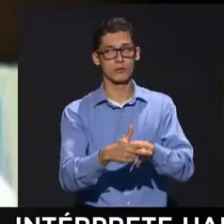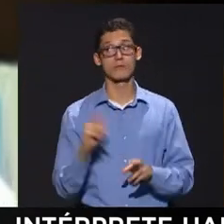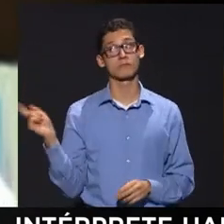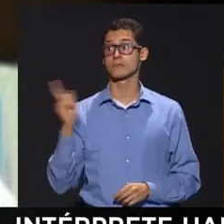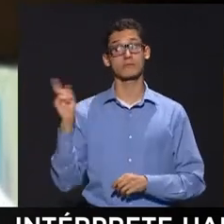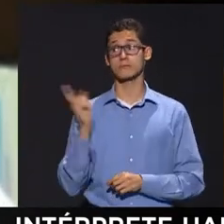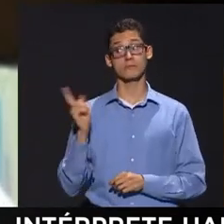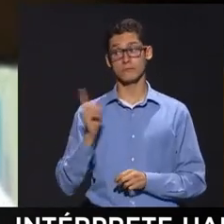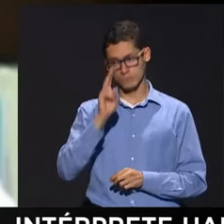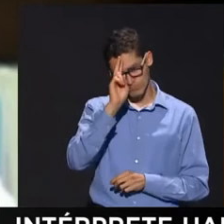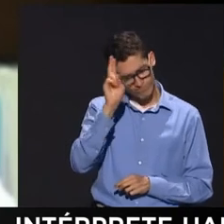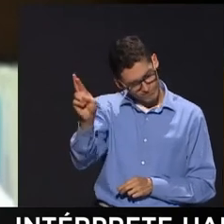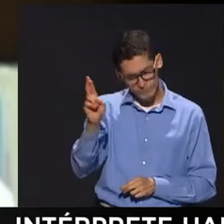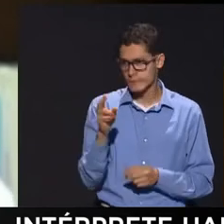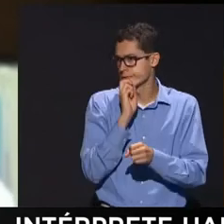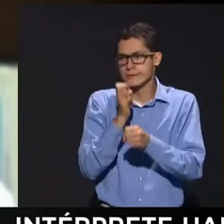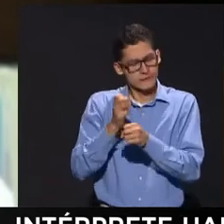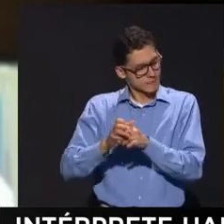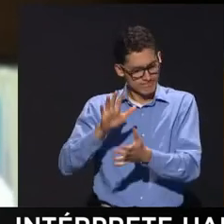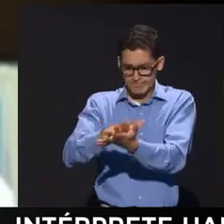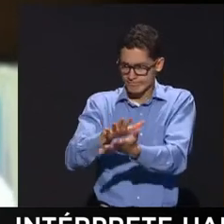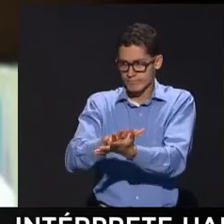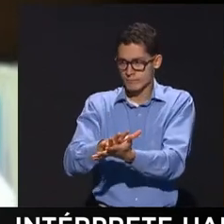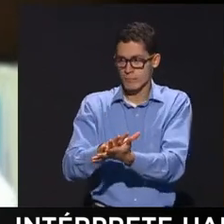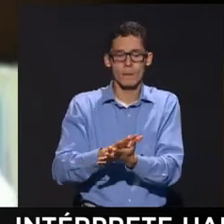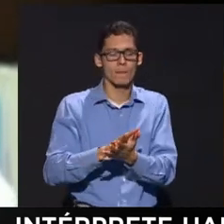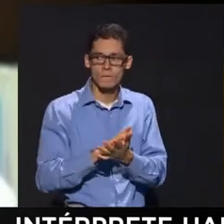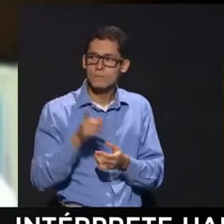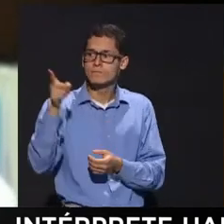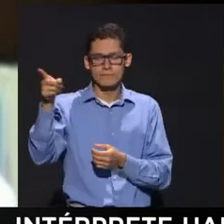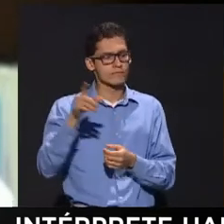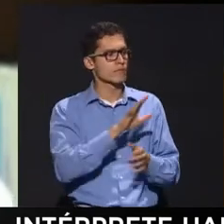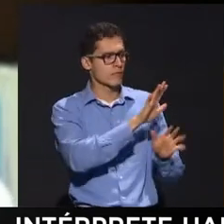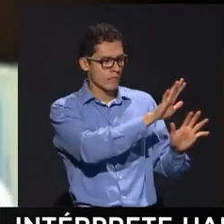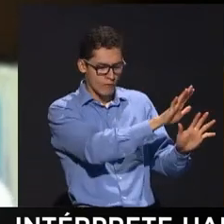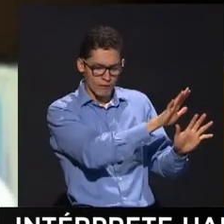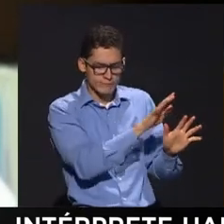36 meses, dependiendo del estrato de la vivienda donde a